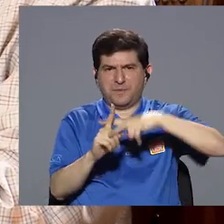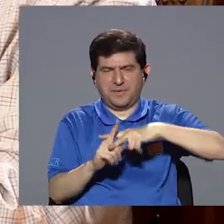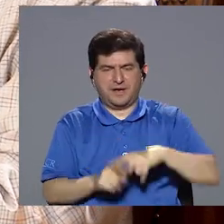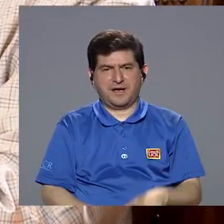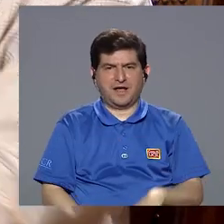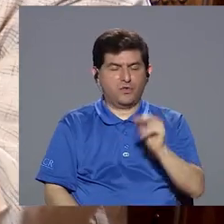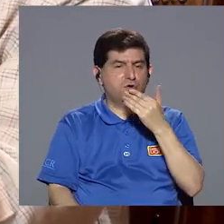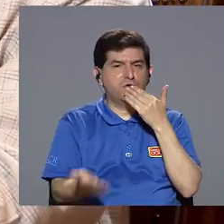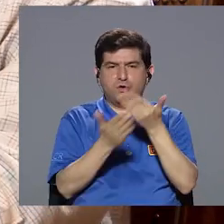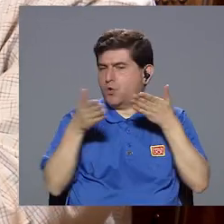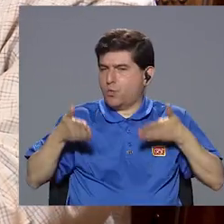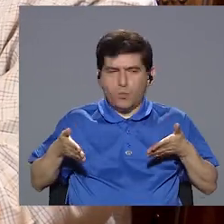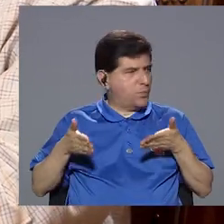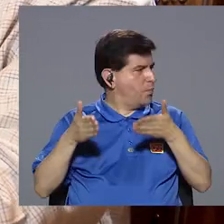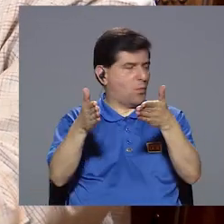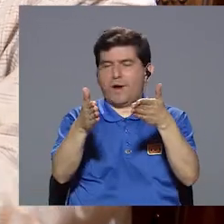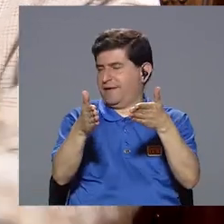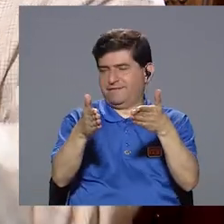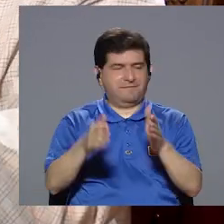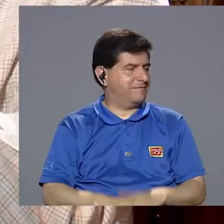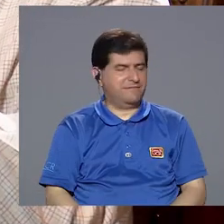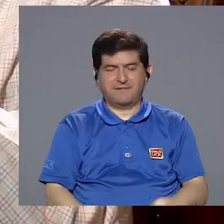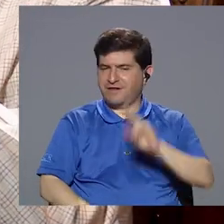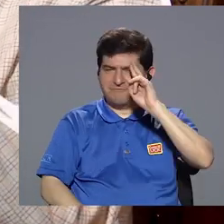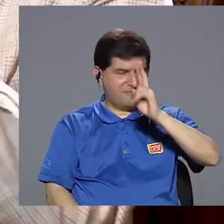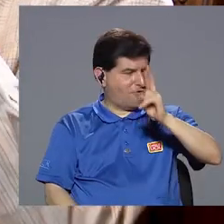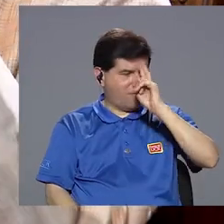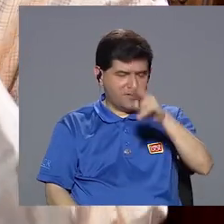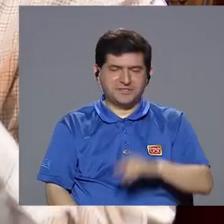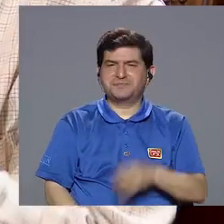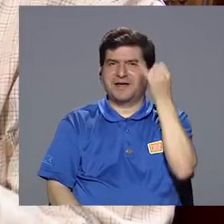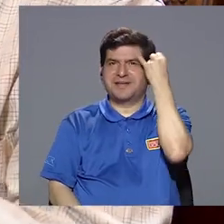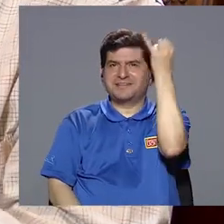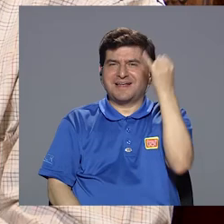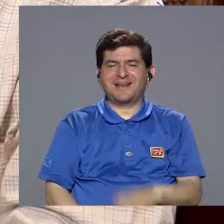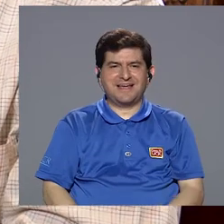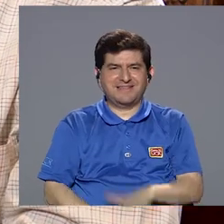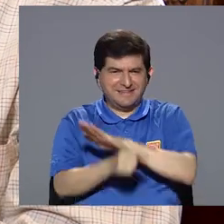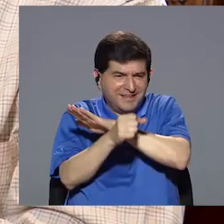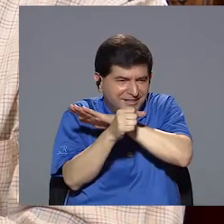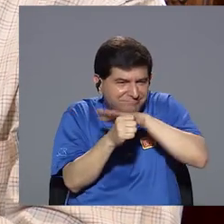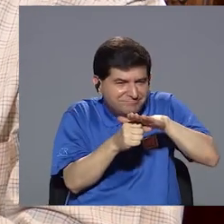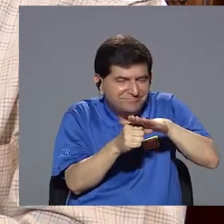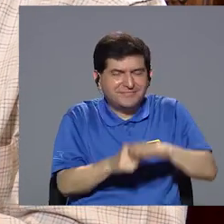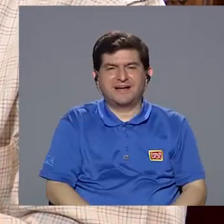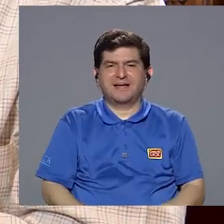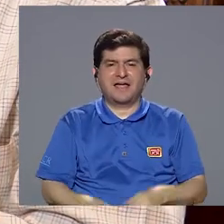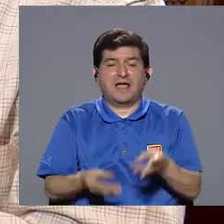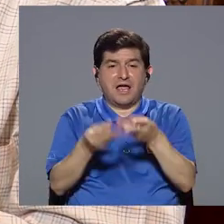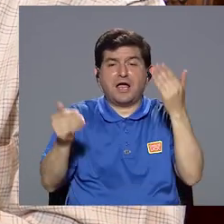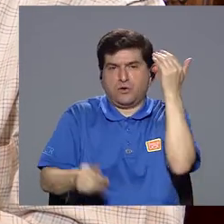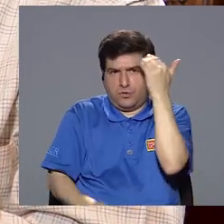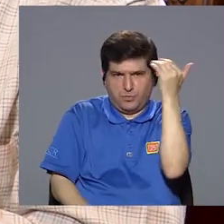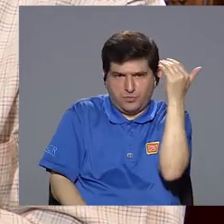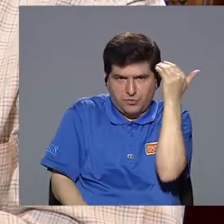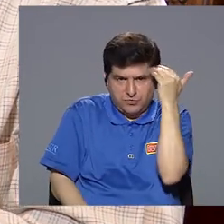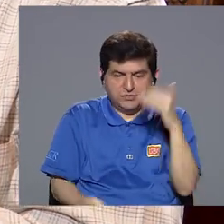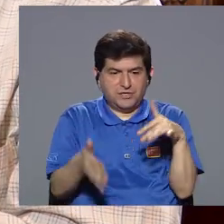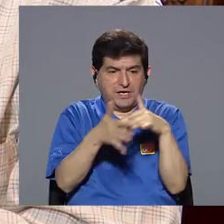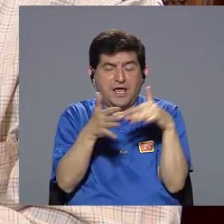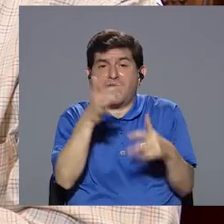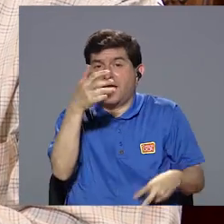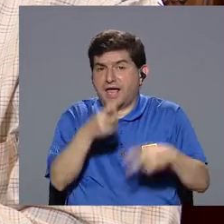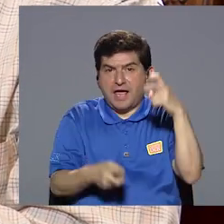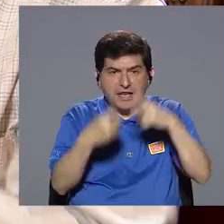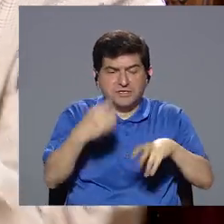una ruta que no lleva un buen camino porque es una ruta que no respeta ese concepto de integralidad en la generación de conocimiento en el